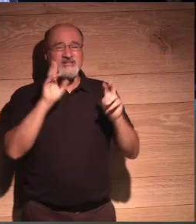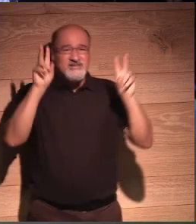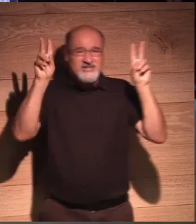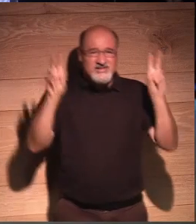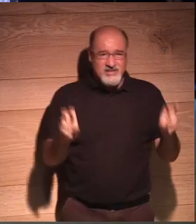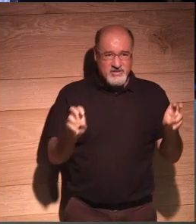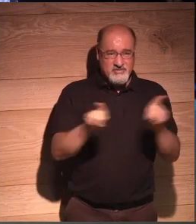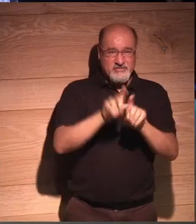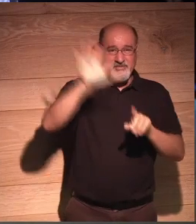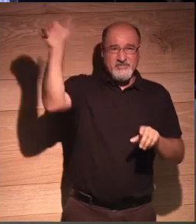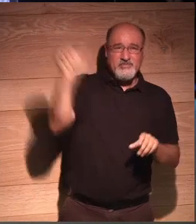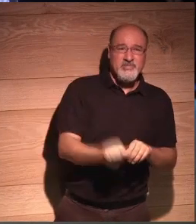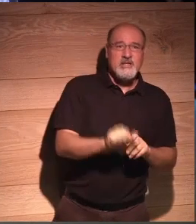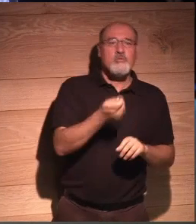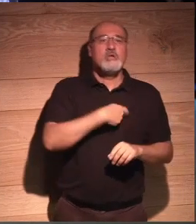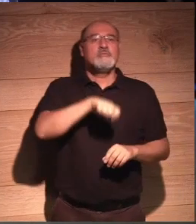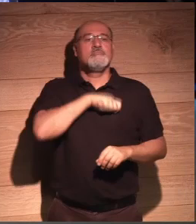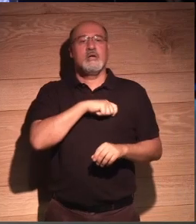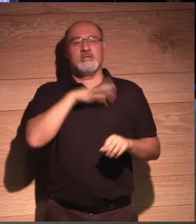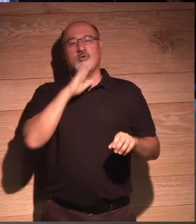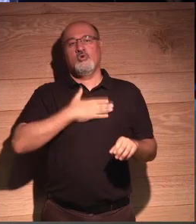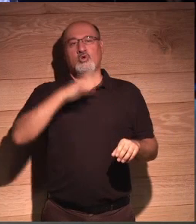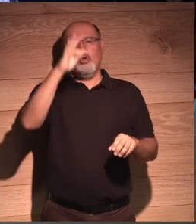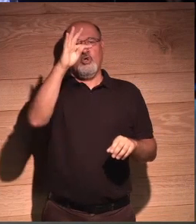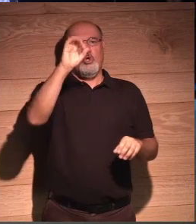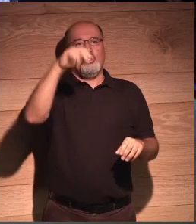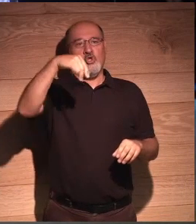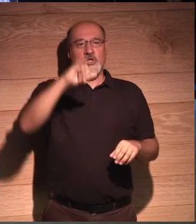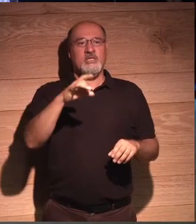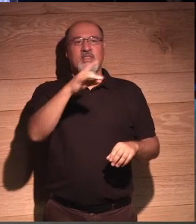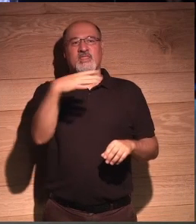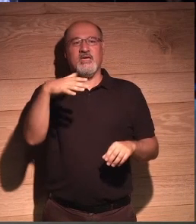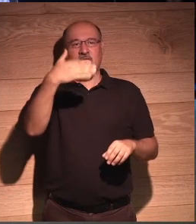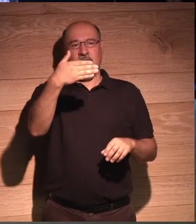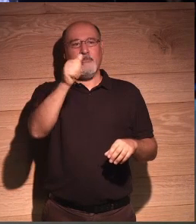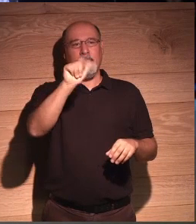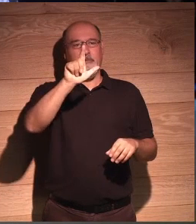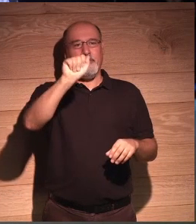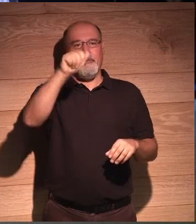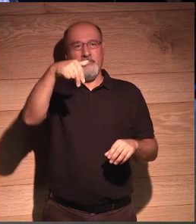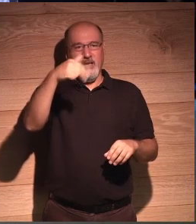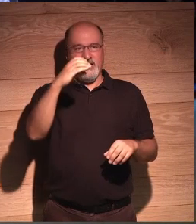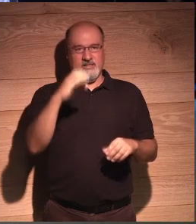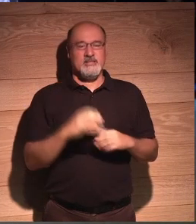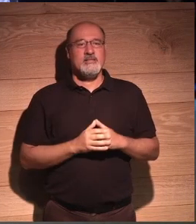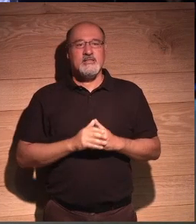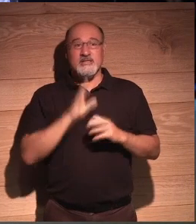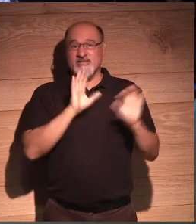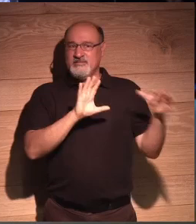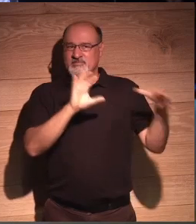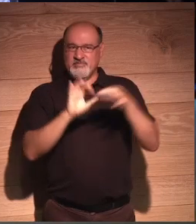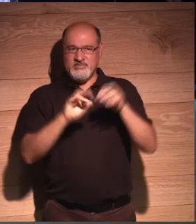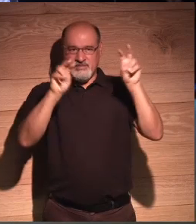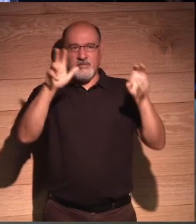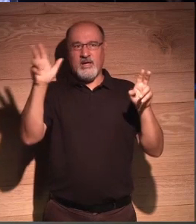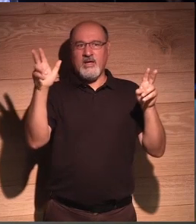fragmentos de una película española con Tony Leblanc, que bueno, ponen un poquito el contrapunto de humor al documental, pero bueno,